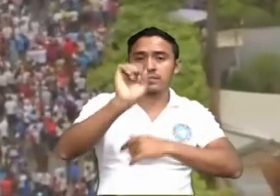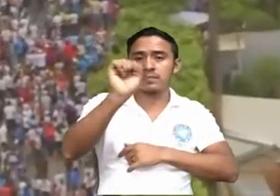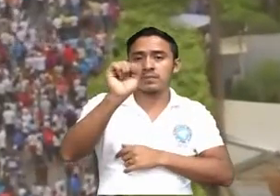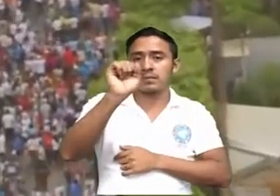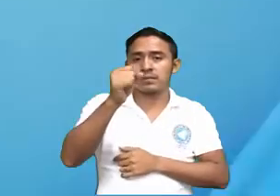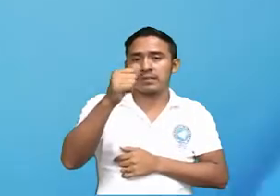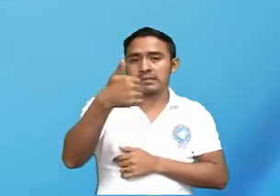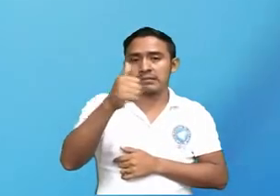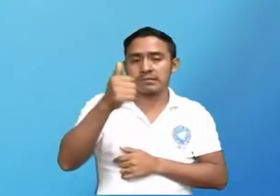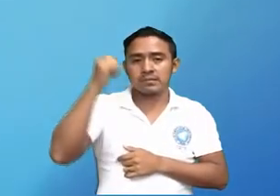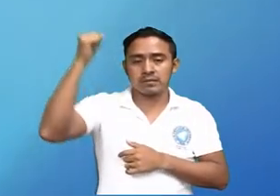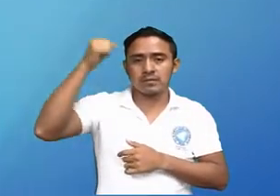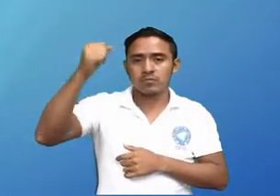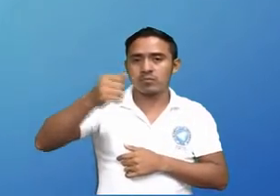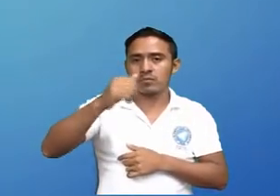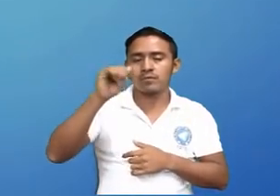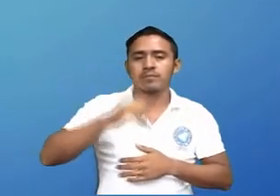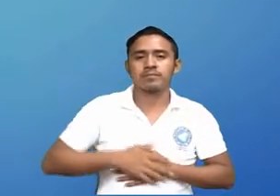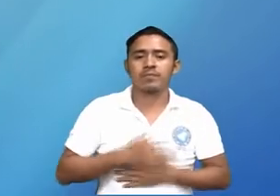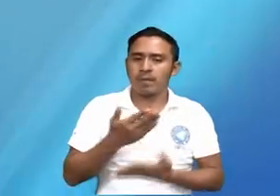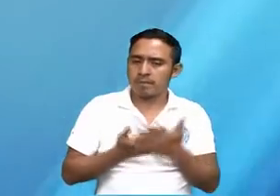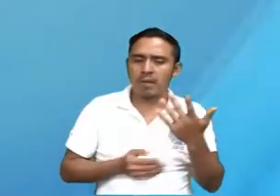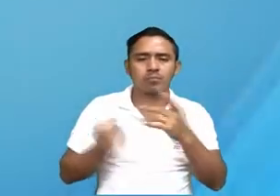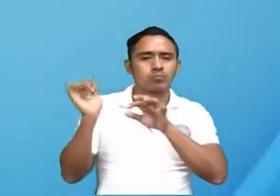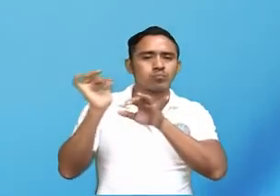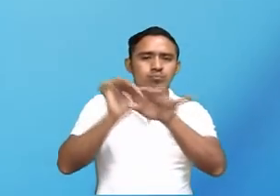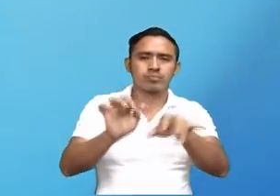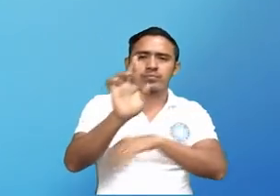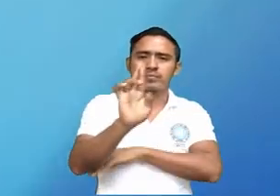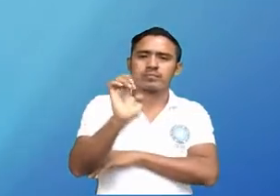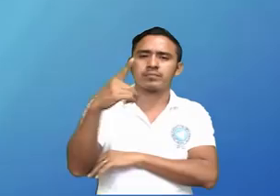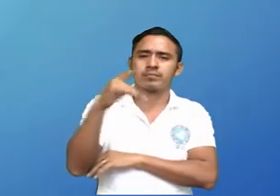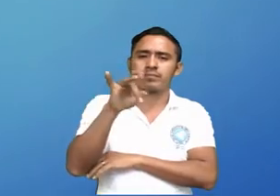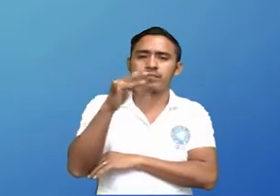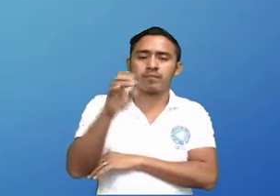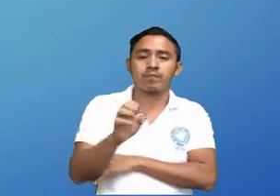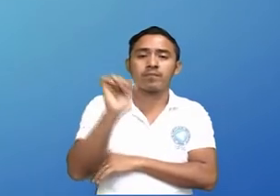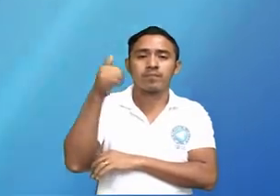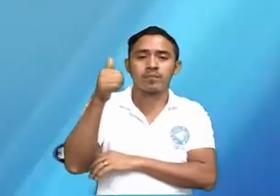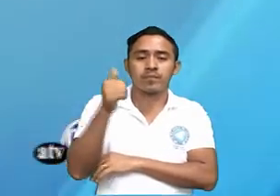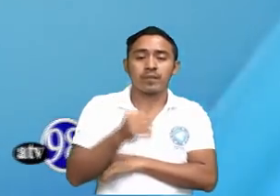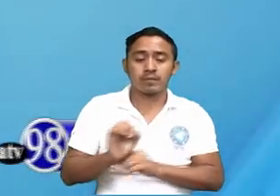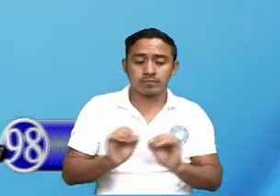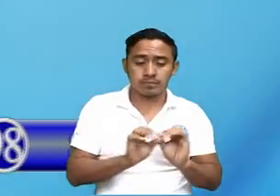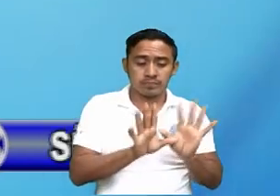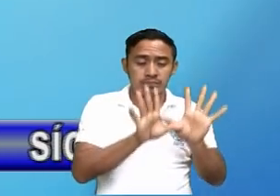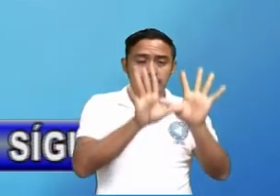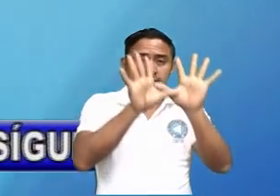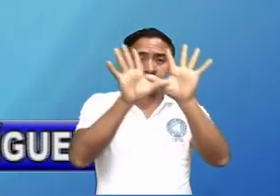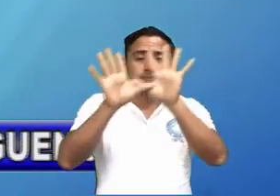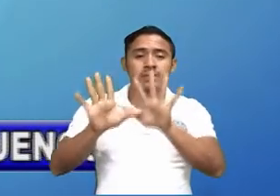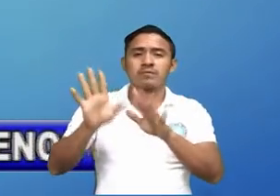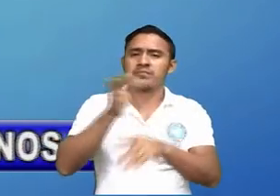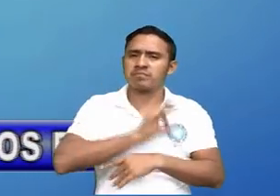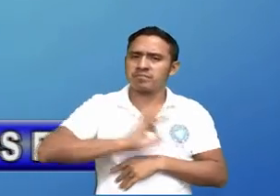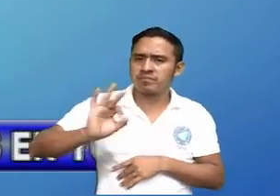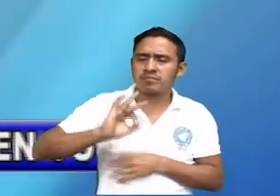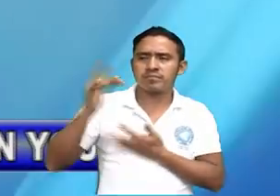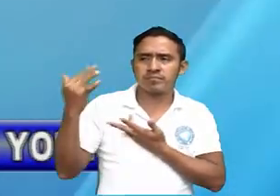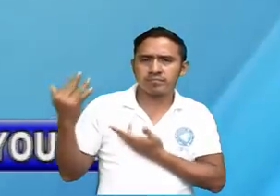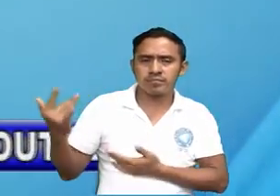de julio. Vamos al repliegue el 6 desde la mañana con fe y